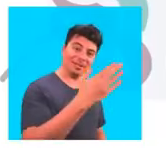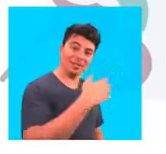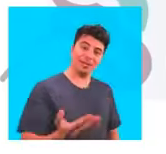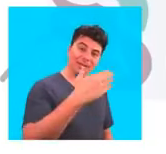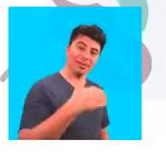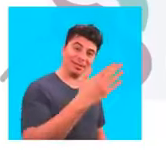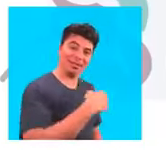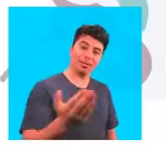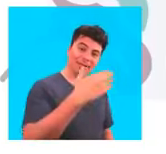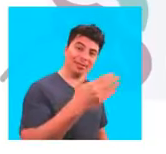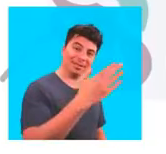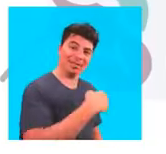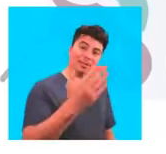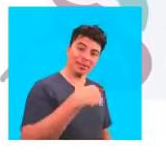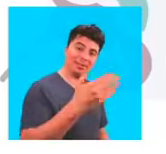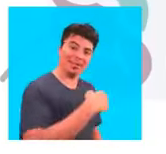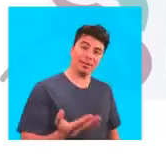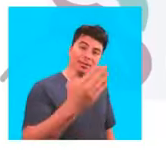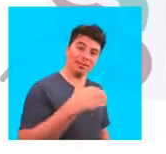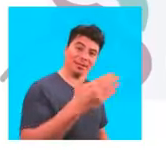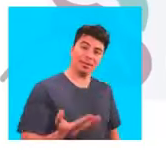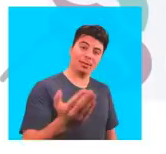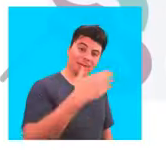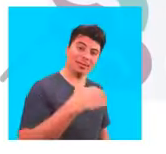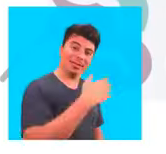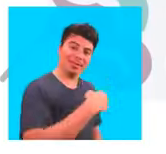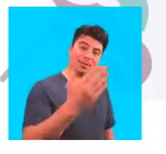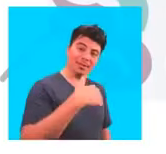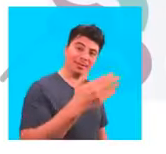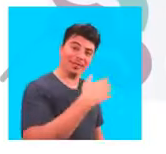con una pacientita de Baja California que estamos viendo